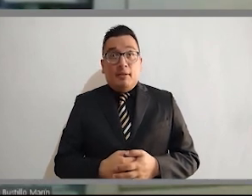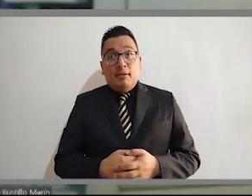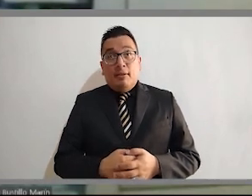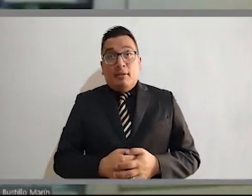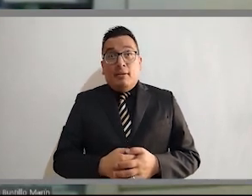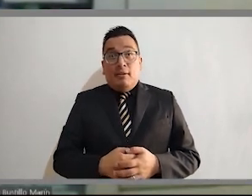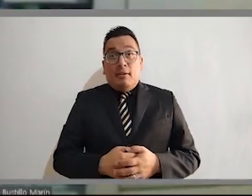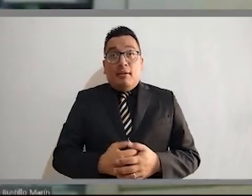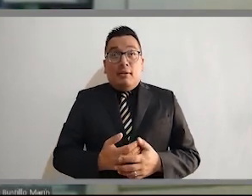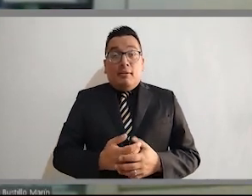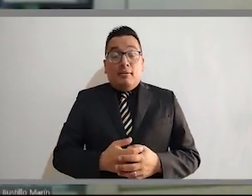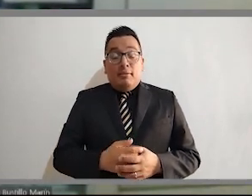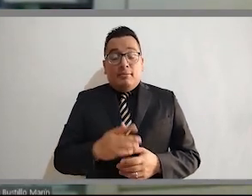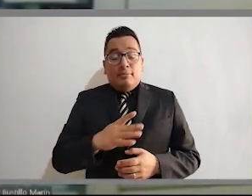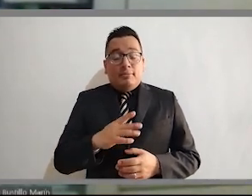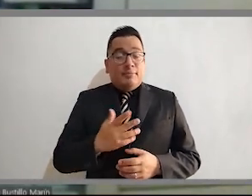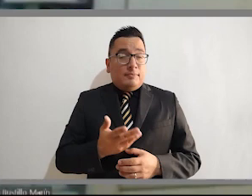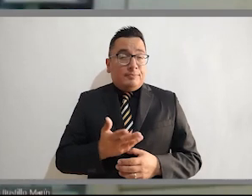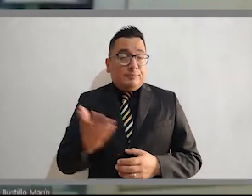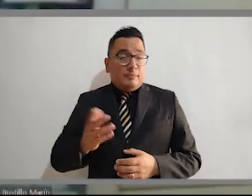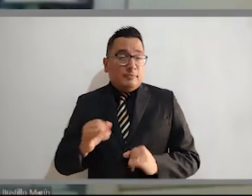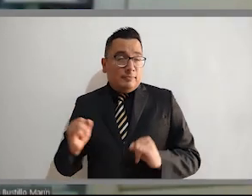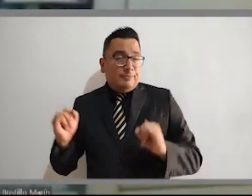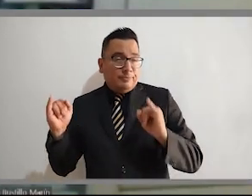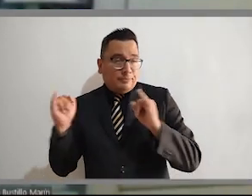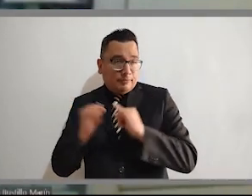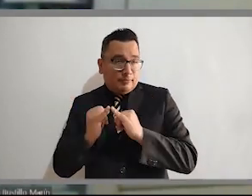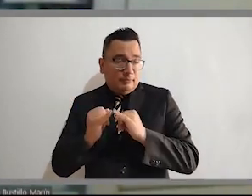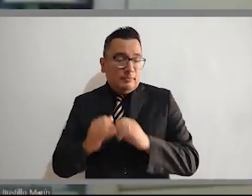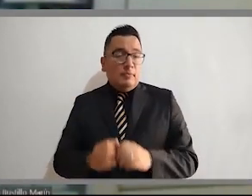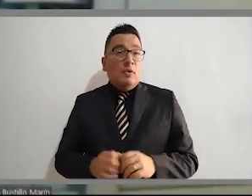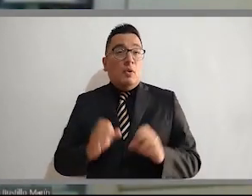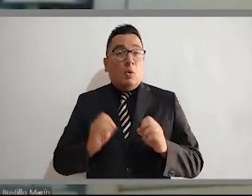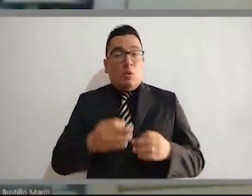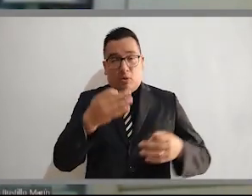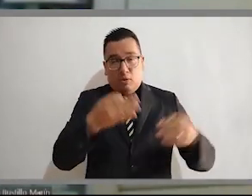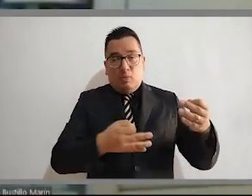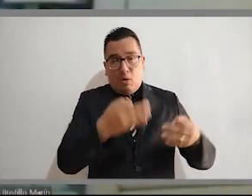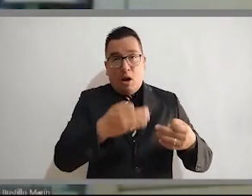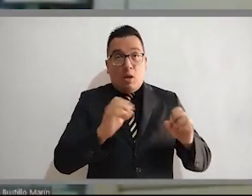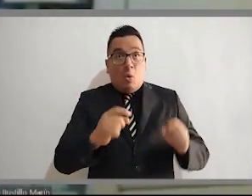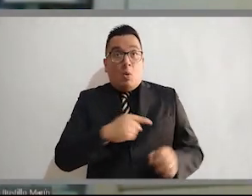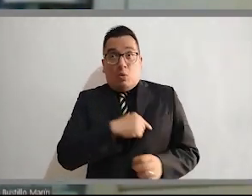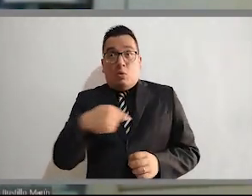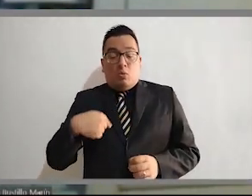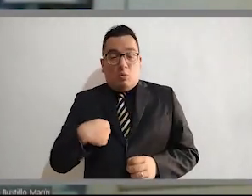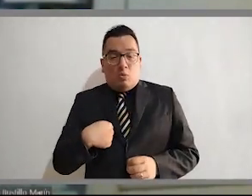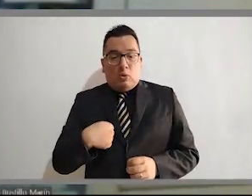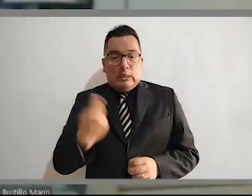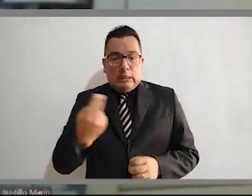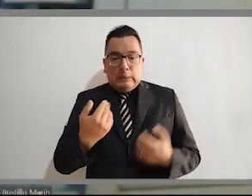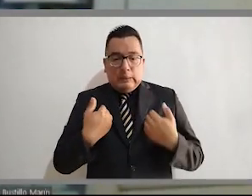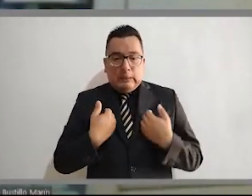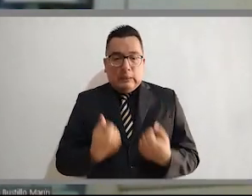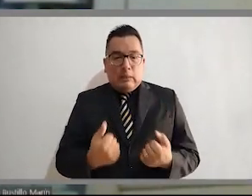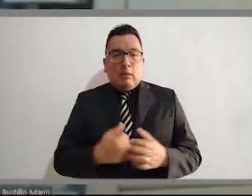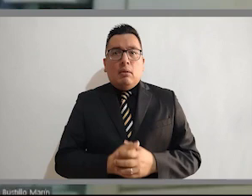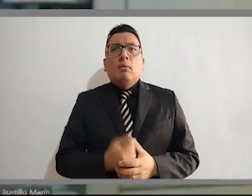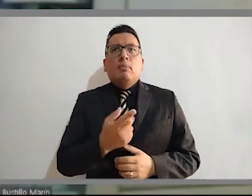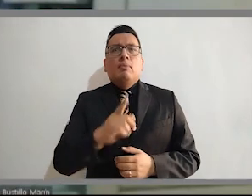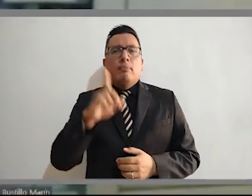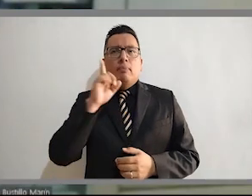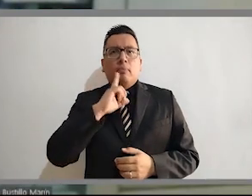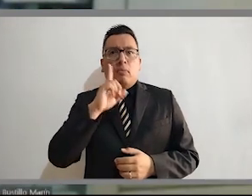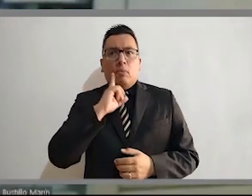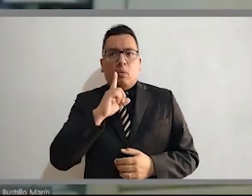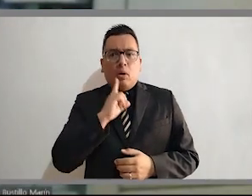nuestras decisiones, en las decisiones de los institutos, como en las decisiones de los tribunales, ¿no? Obligar a poner